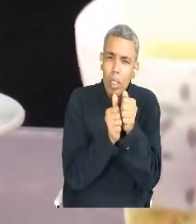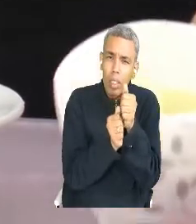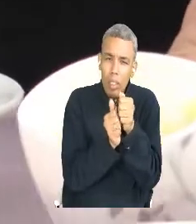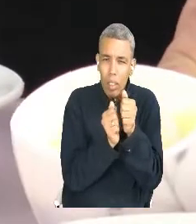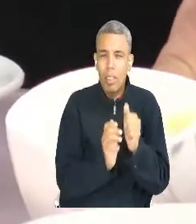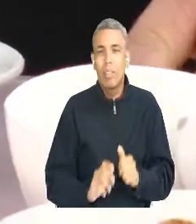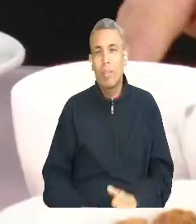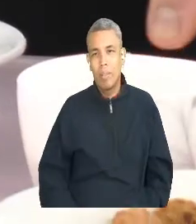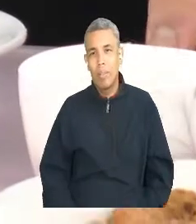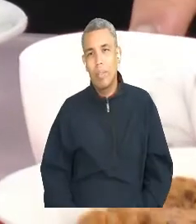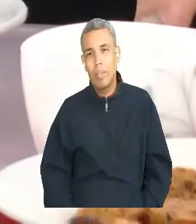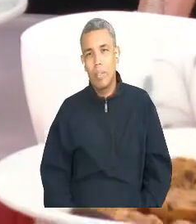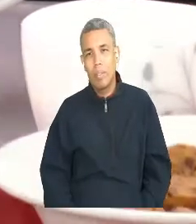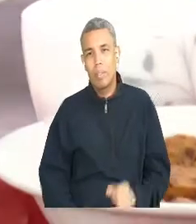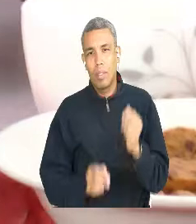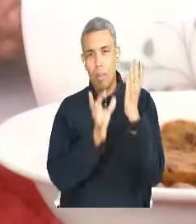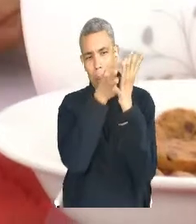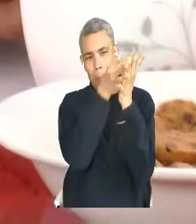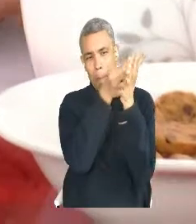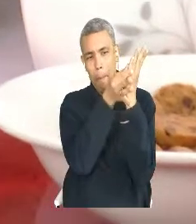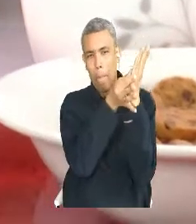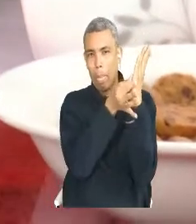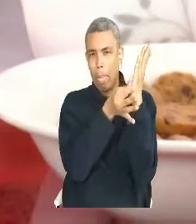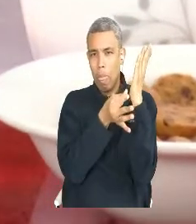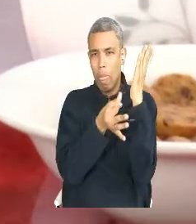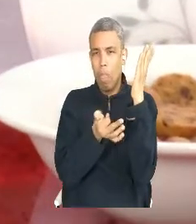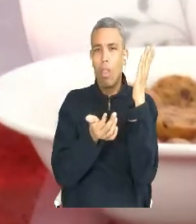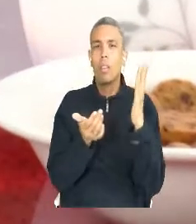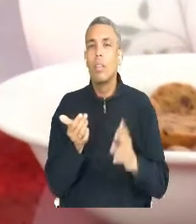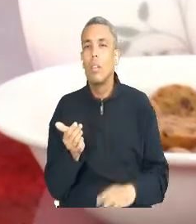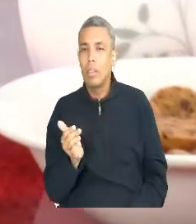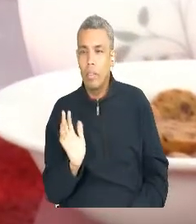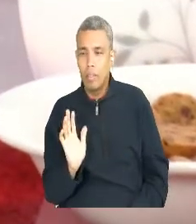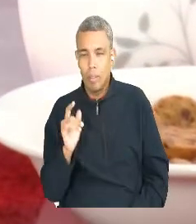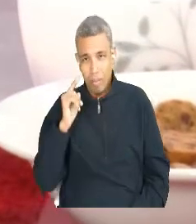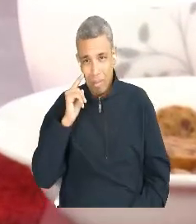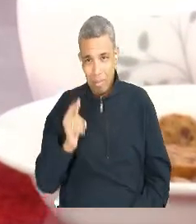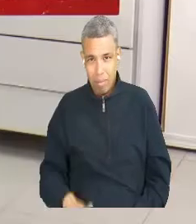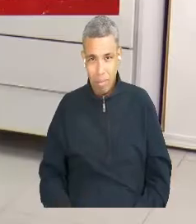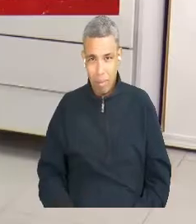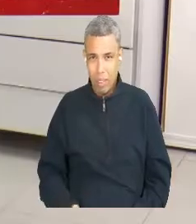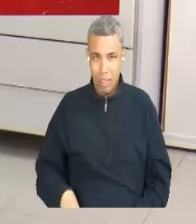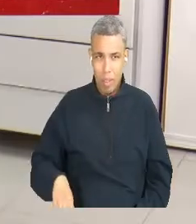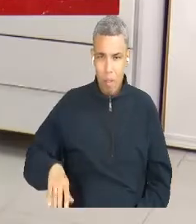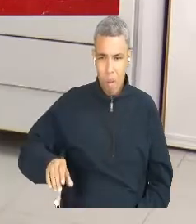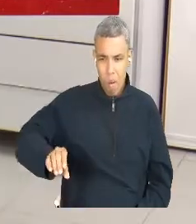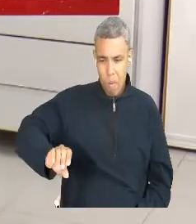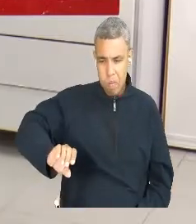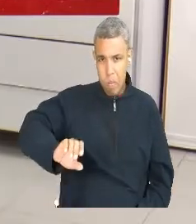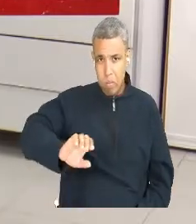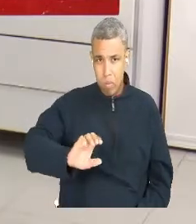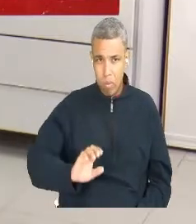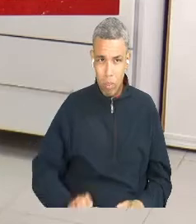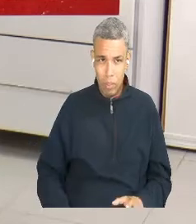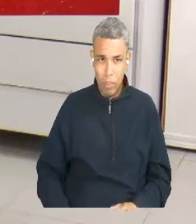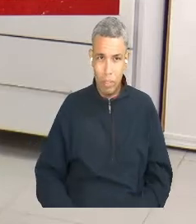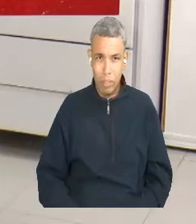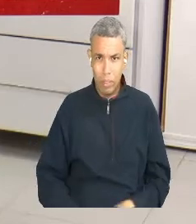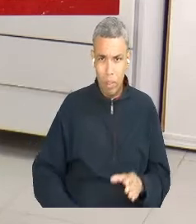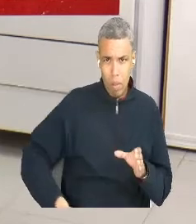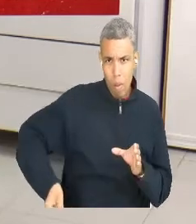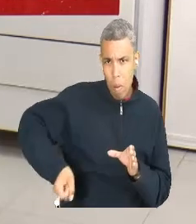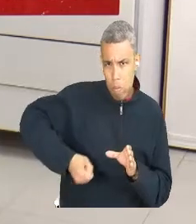suficiente. Listo. Esta receta es dulce, obviamente manejándolo muy bien, ¿no? Balanceado, porque como